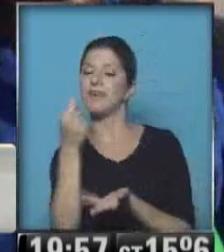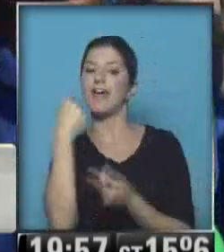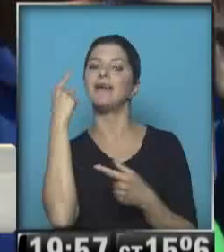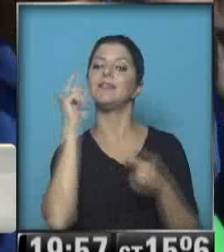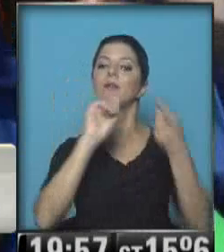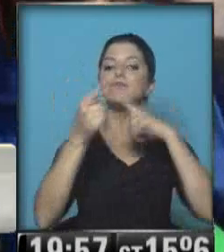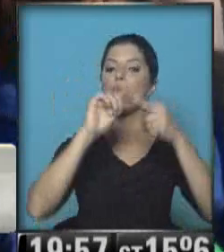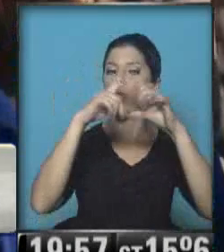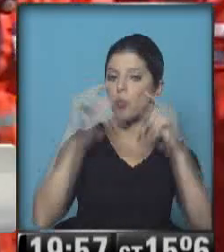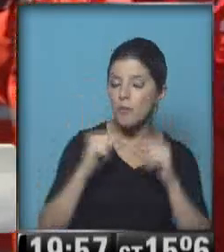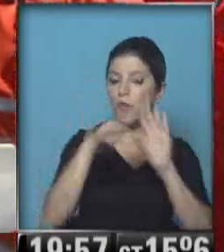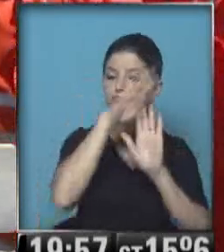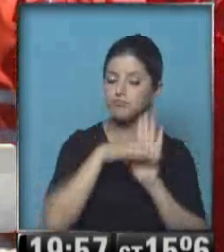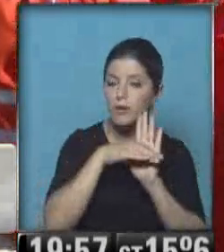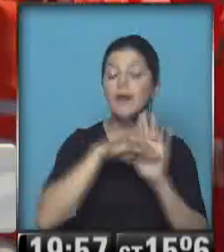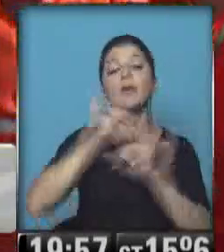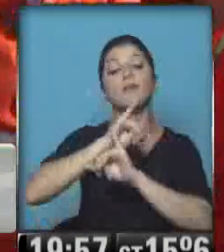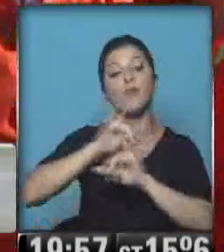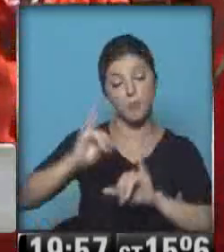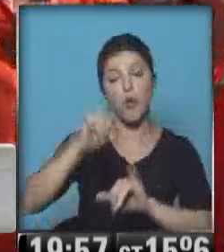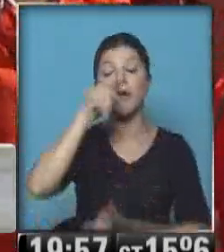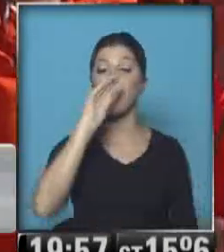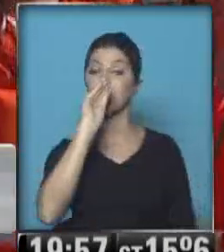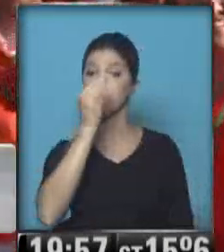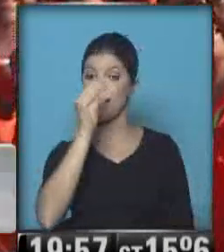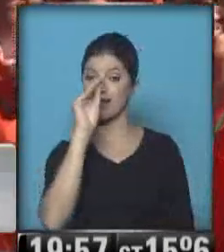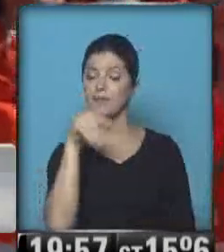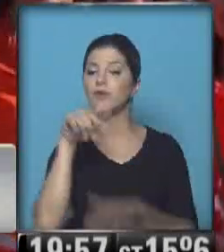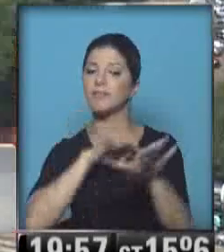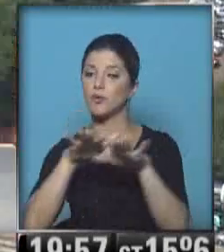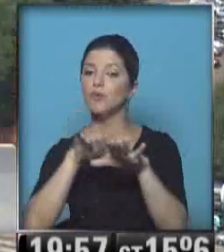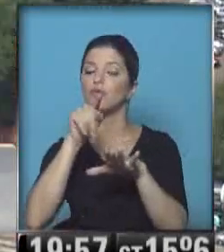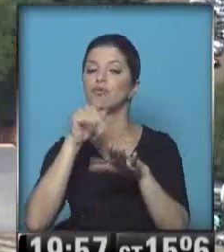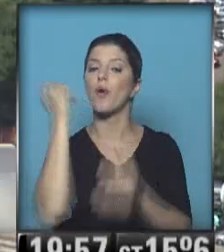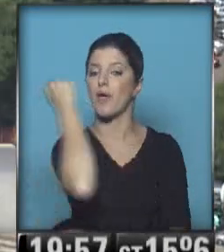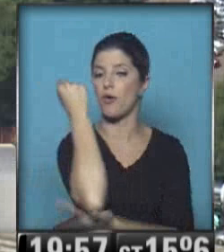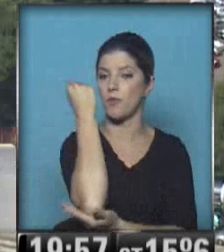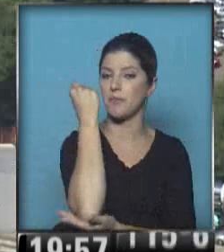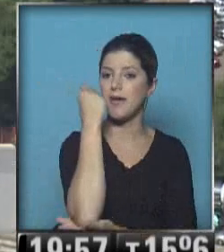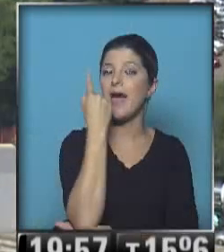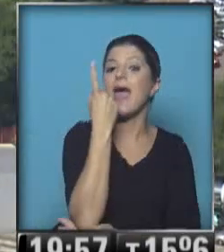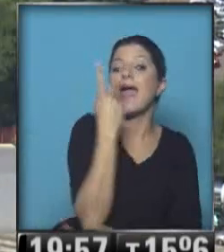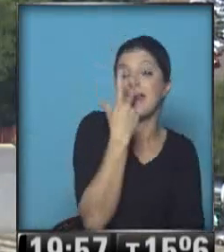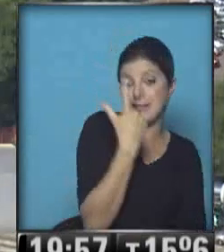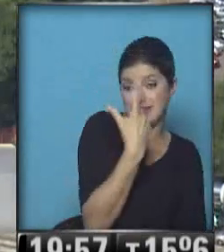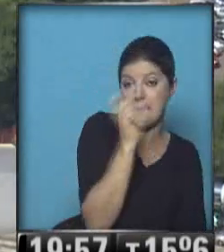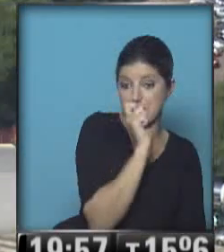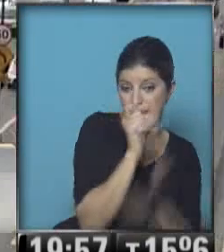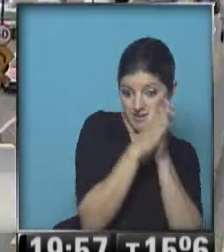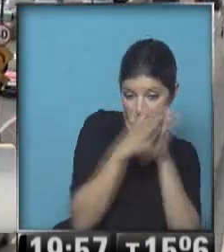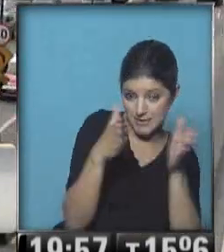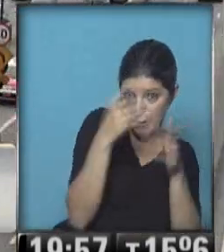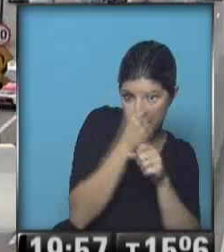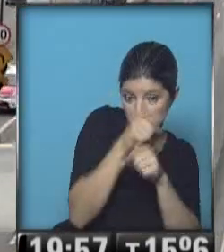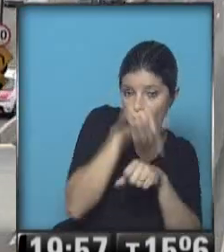país anunció que la hermana nación brasileña tuvo una contracción de su economía en el primer trimestre del año. La economía ya